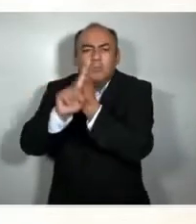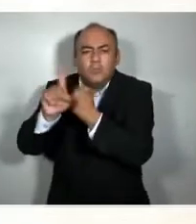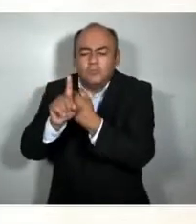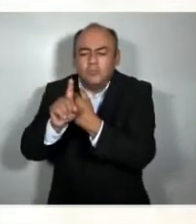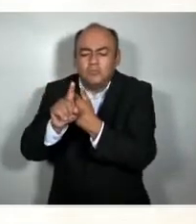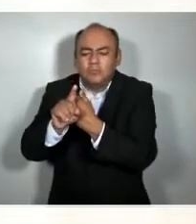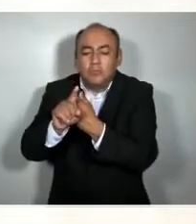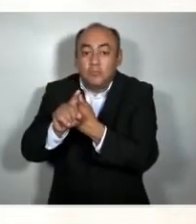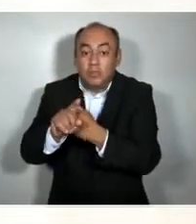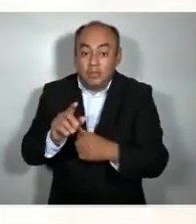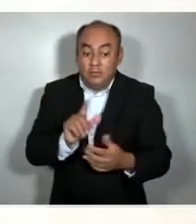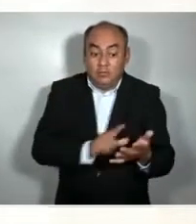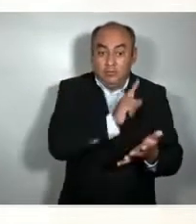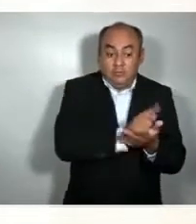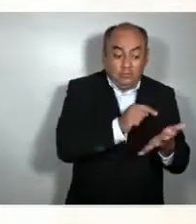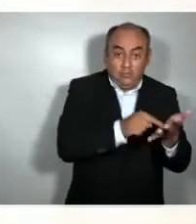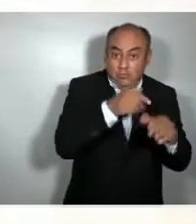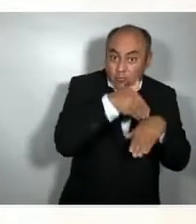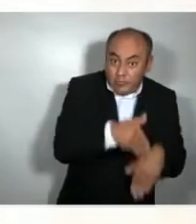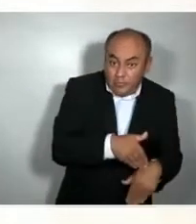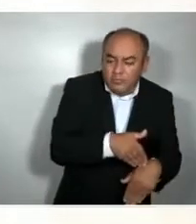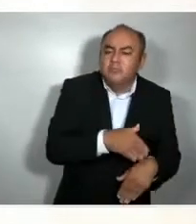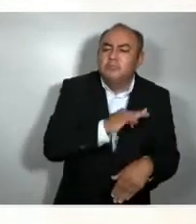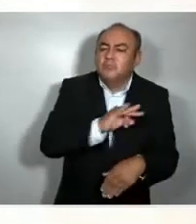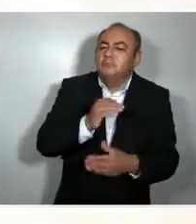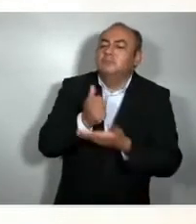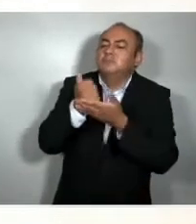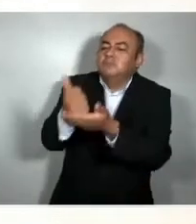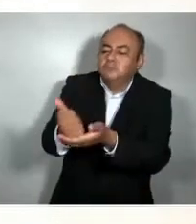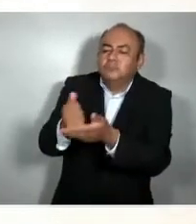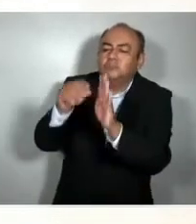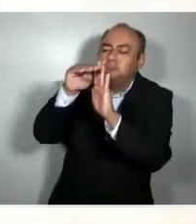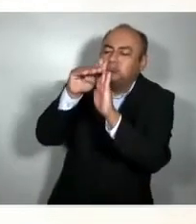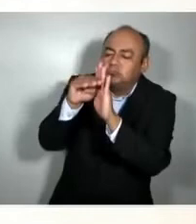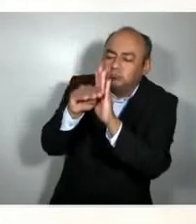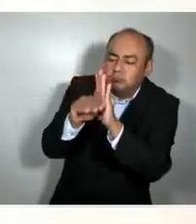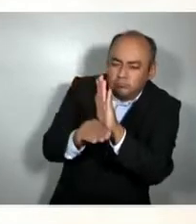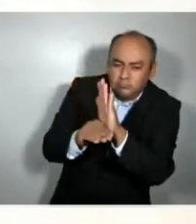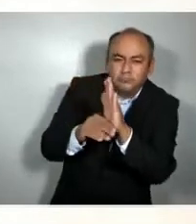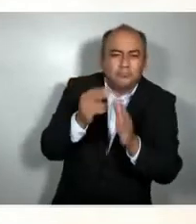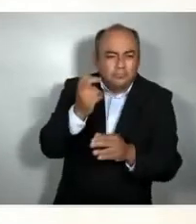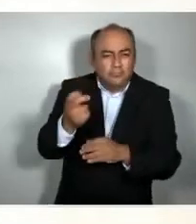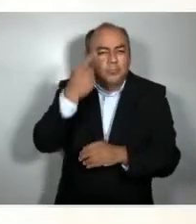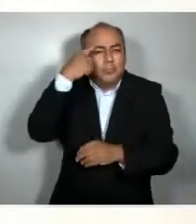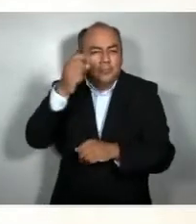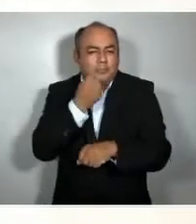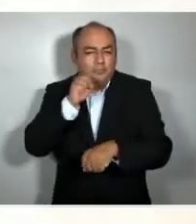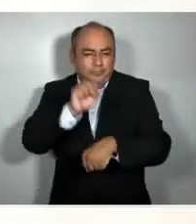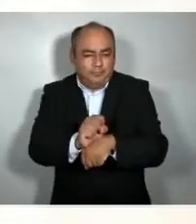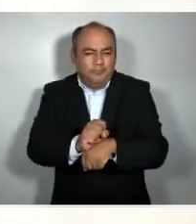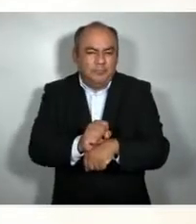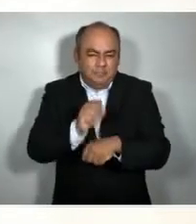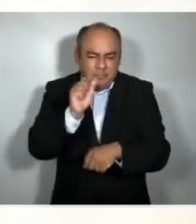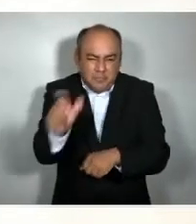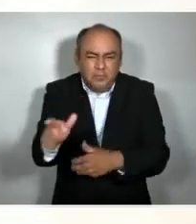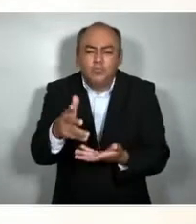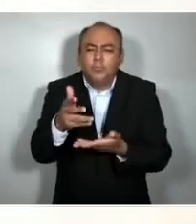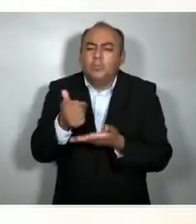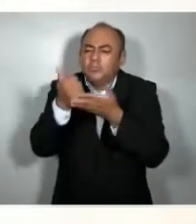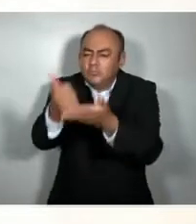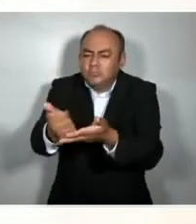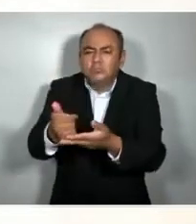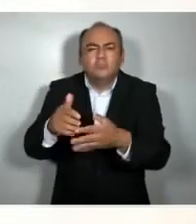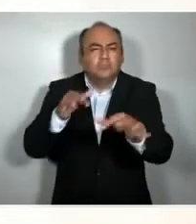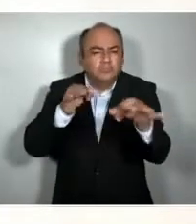si se cumple con la ley, si se retoma lo propuesto por las comisiones de seguridad y salud en el trabajo y si se cuenta con